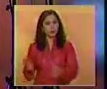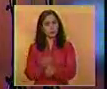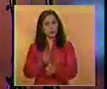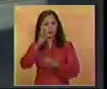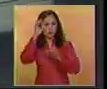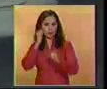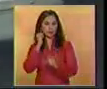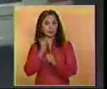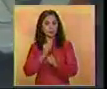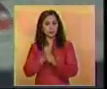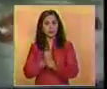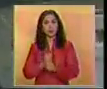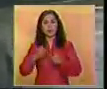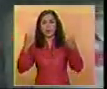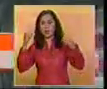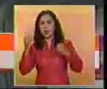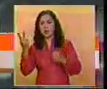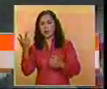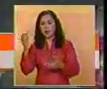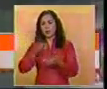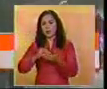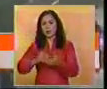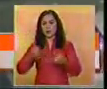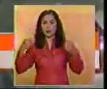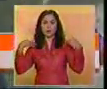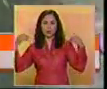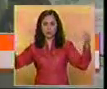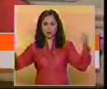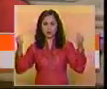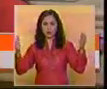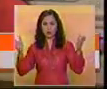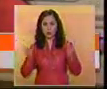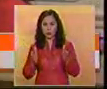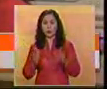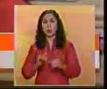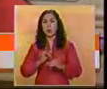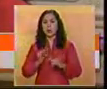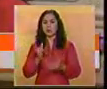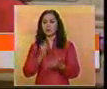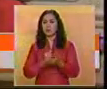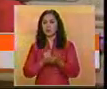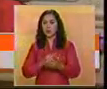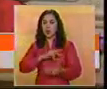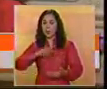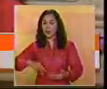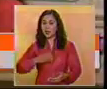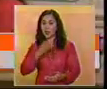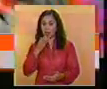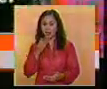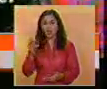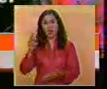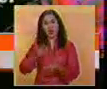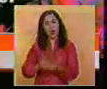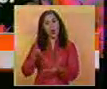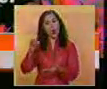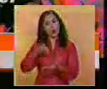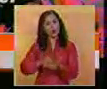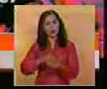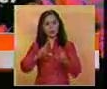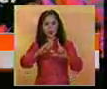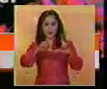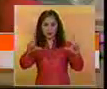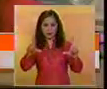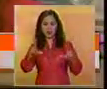carrera artística. Además de entrenar 3 veces al día en el gimnasio para recuperar su esbelta figura, ya se confirmó que la princesita del pop aparecerá nuevamente en la